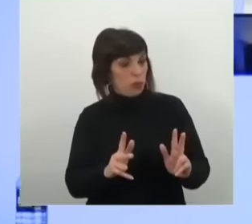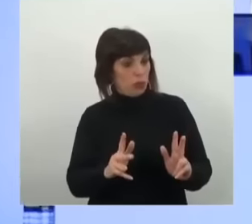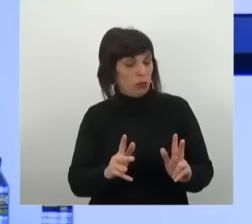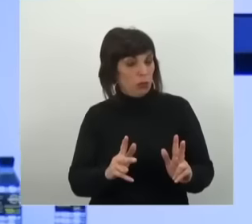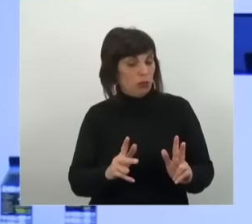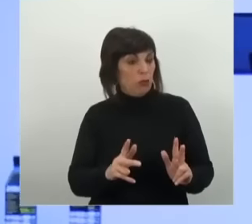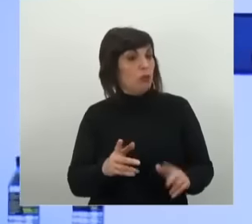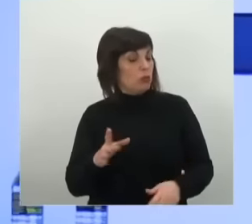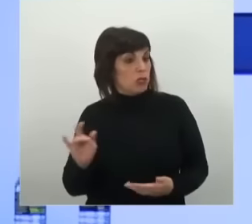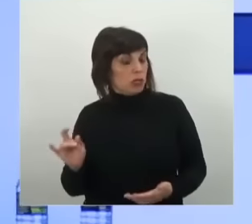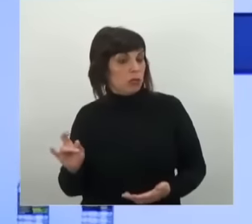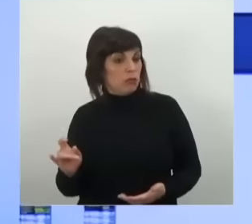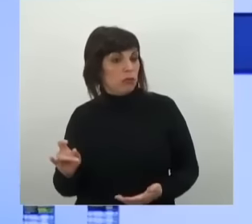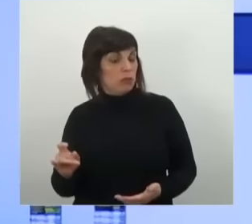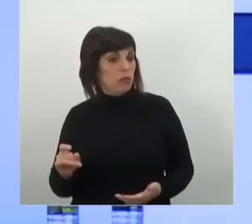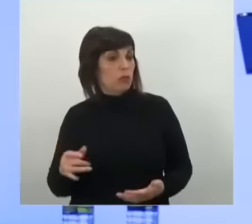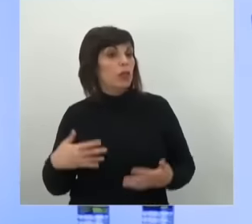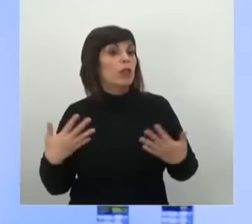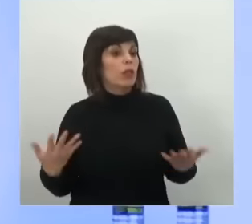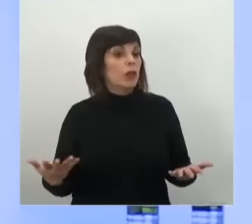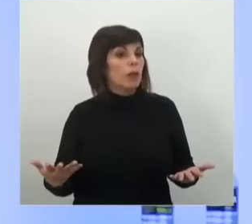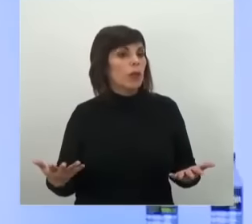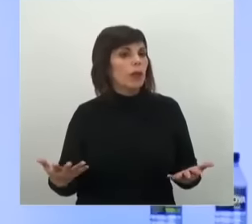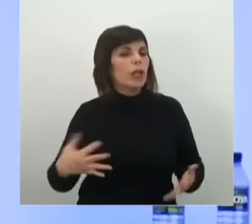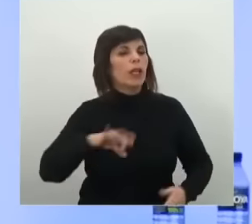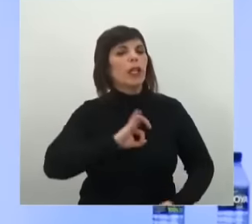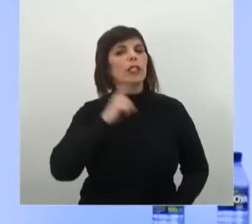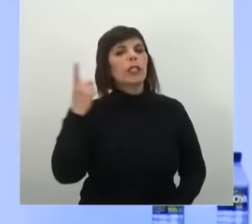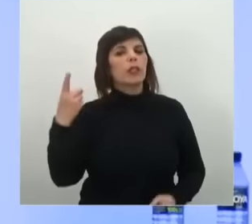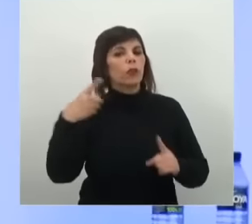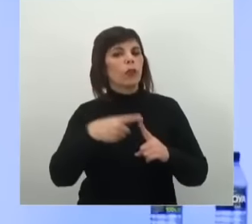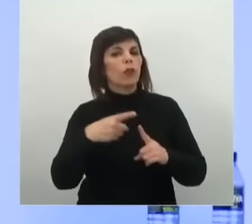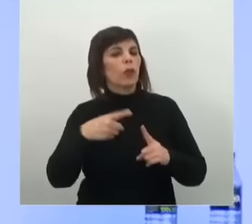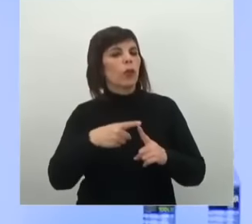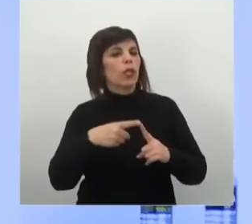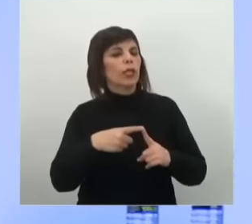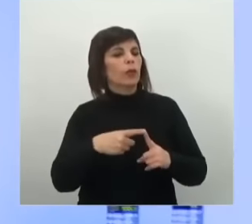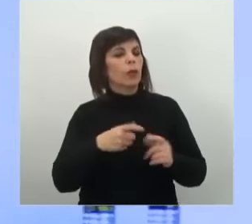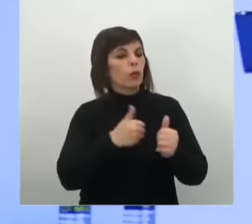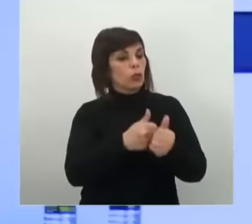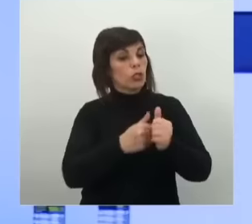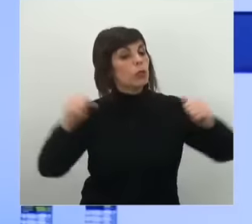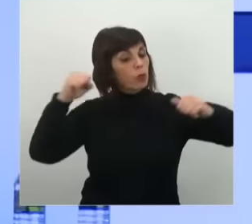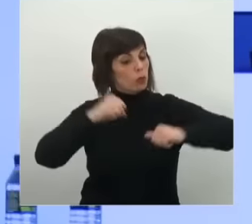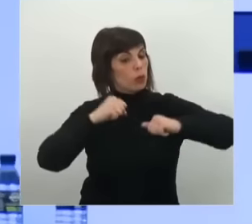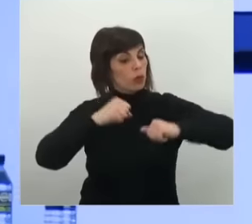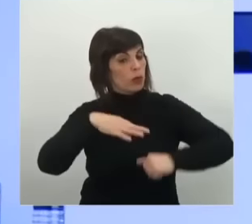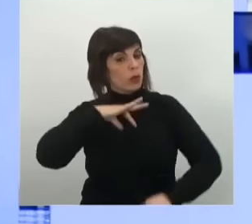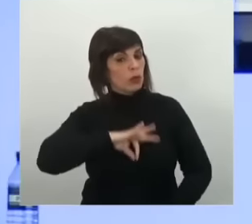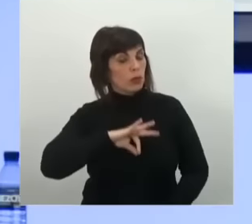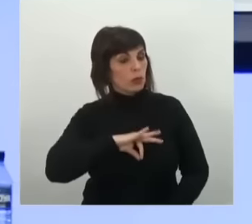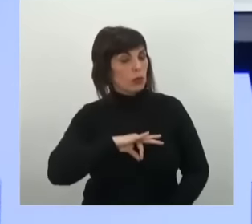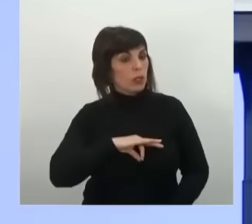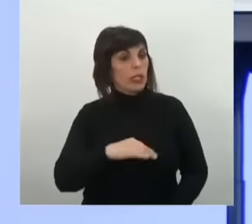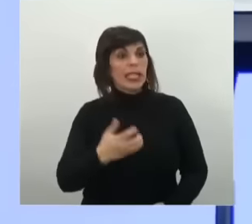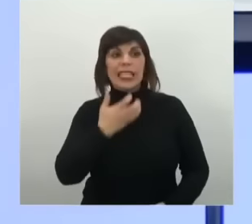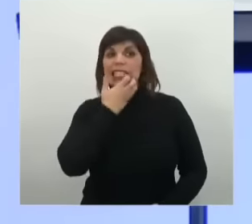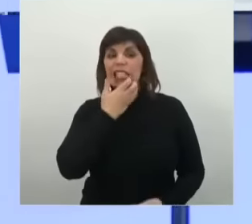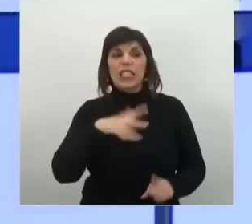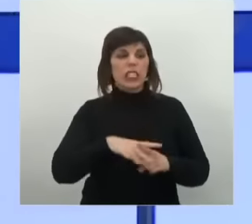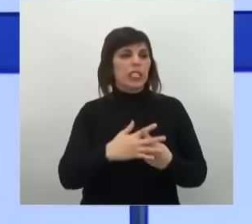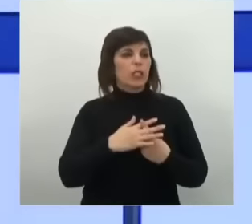es que ellos comiencen a ser adultos espirituales y entonces era Hey ustedes tienen que confrontar esta situación